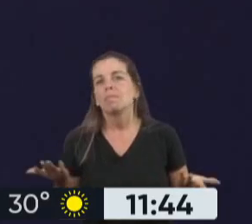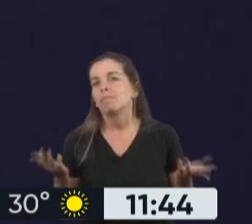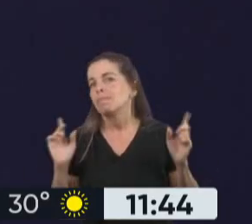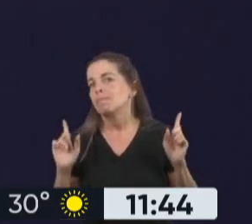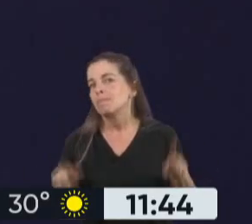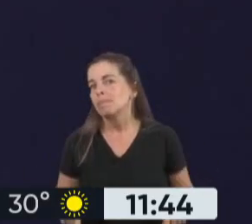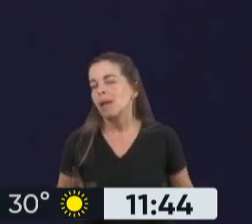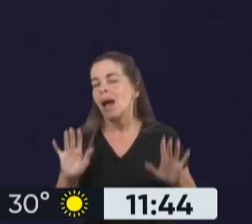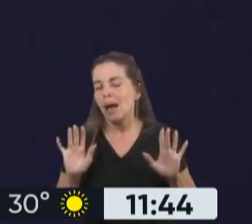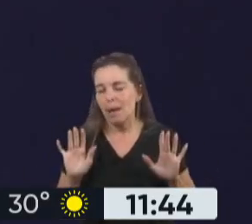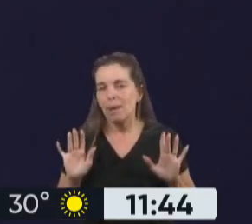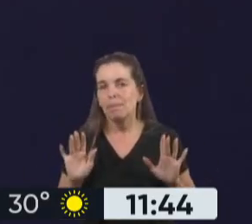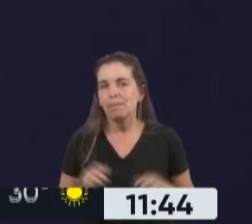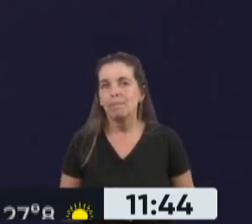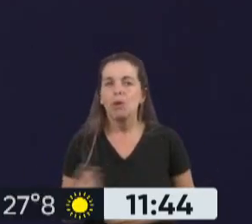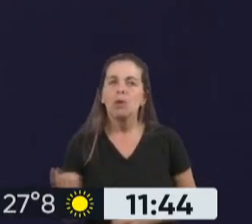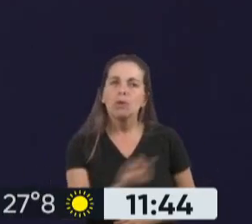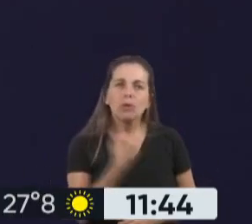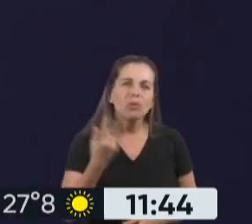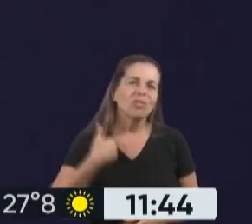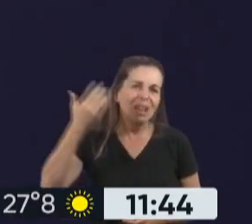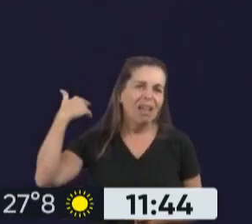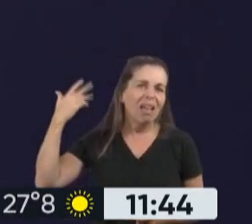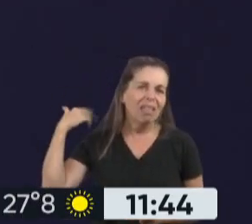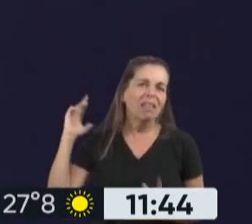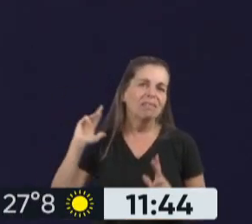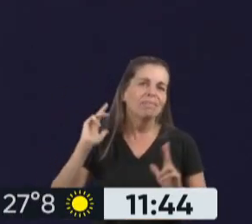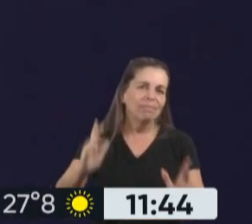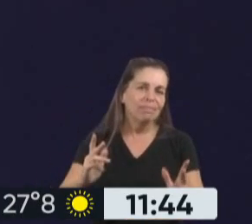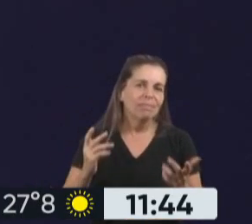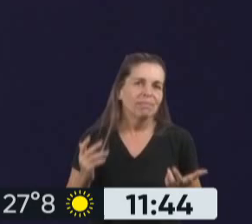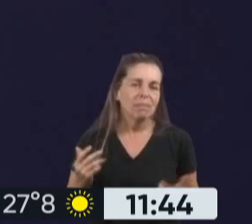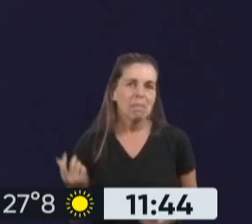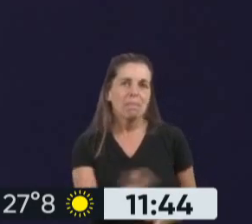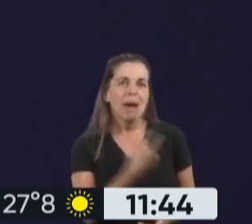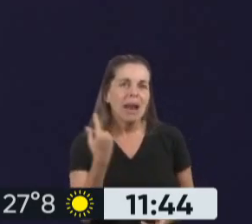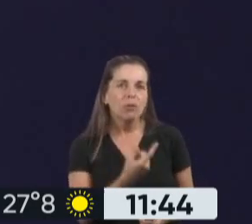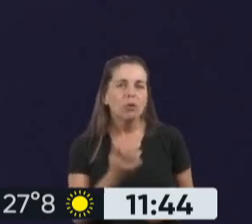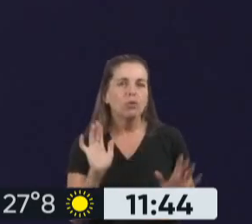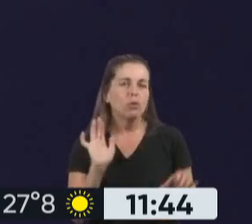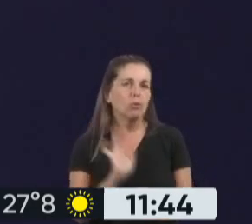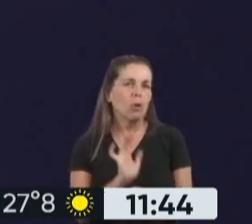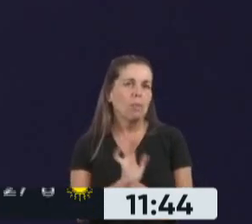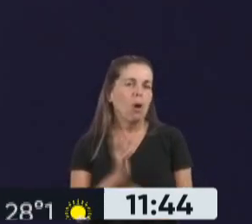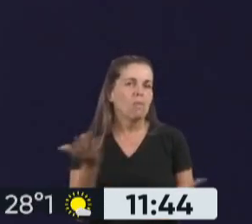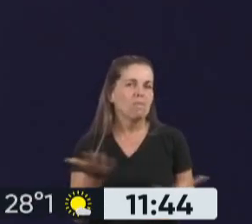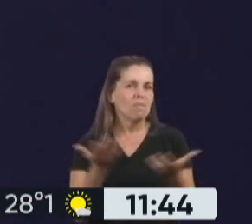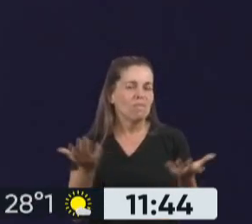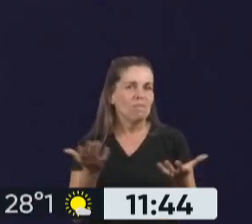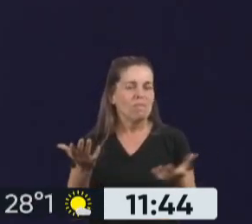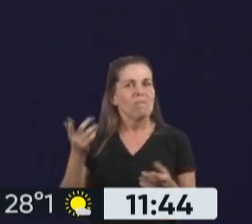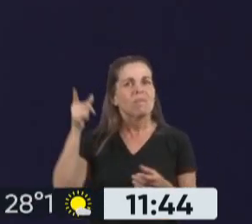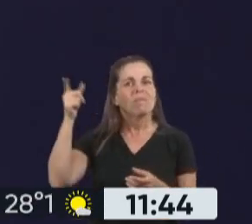Bueno, a ver, nosotros lo dijimos en su momento. Para nosotros era un error quitar al